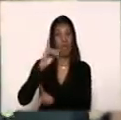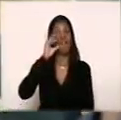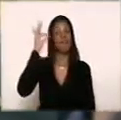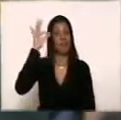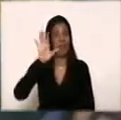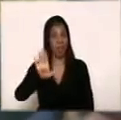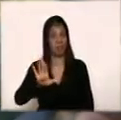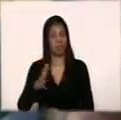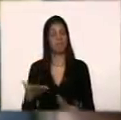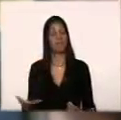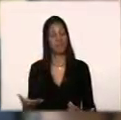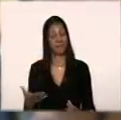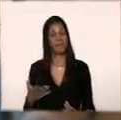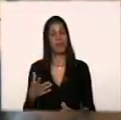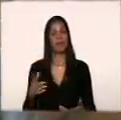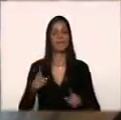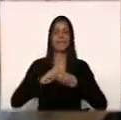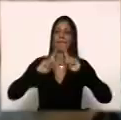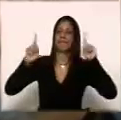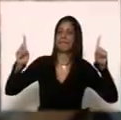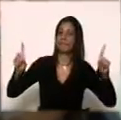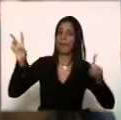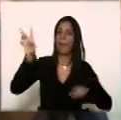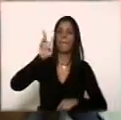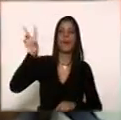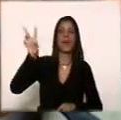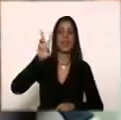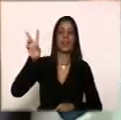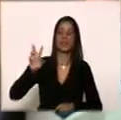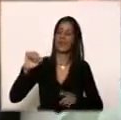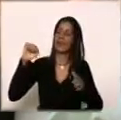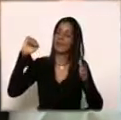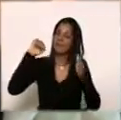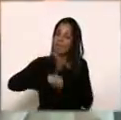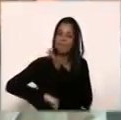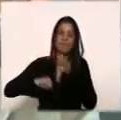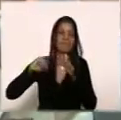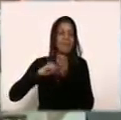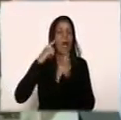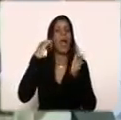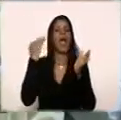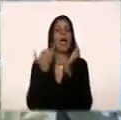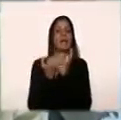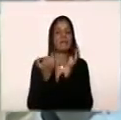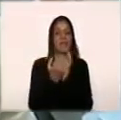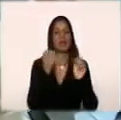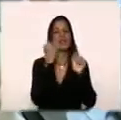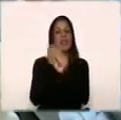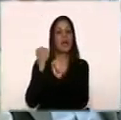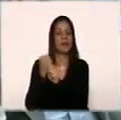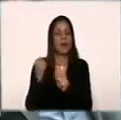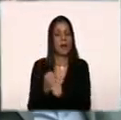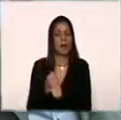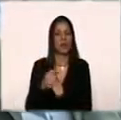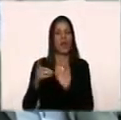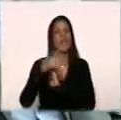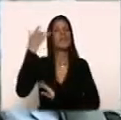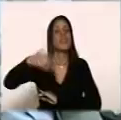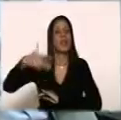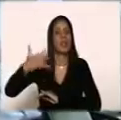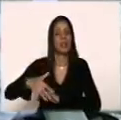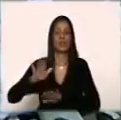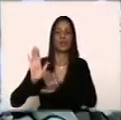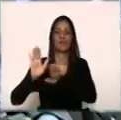resulta que Venezuela es un oasis de lucha proletaria, es un oasis de vigencia de los derechos de los